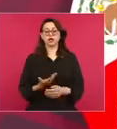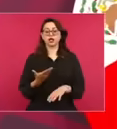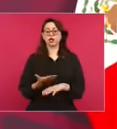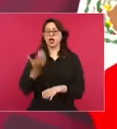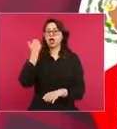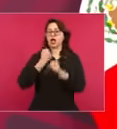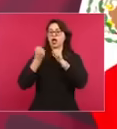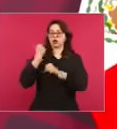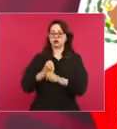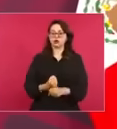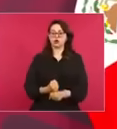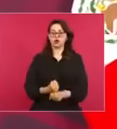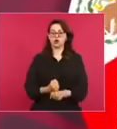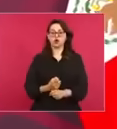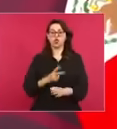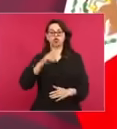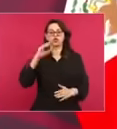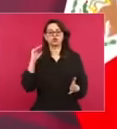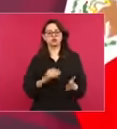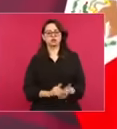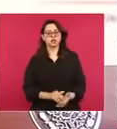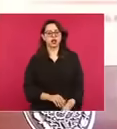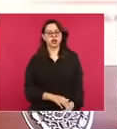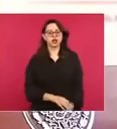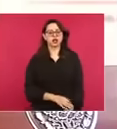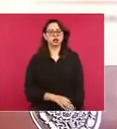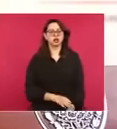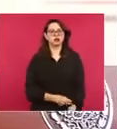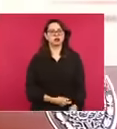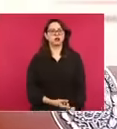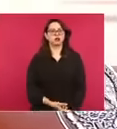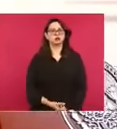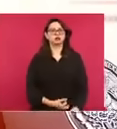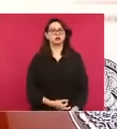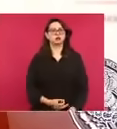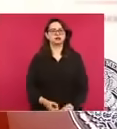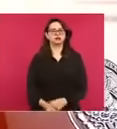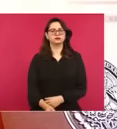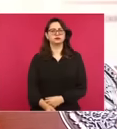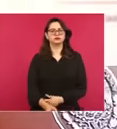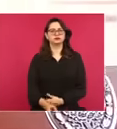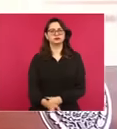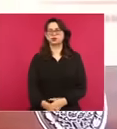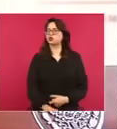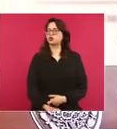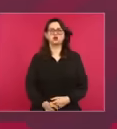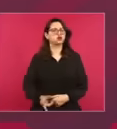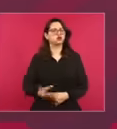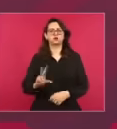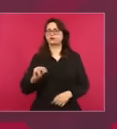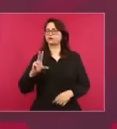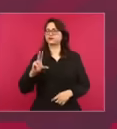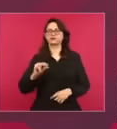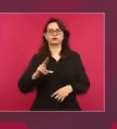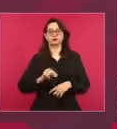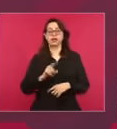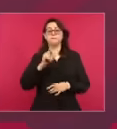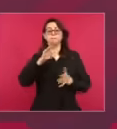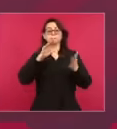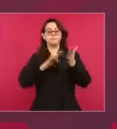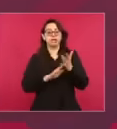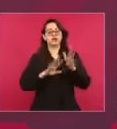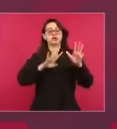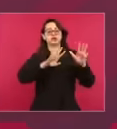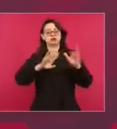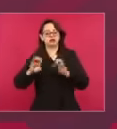realidad su objetivo, pero tal parece que quiere que se vuelvan a hacer las encuestas para quedar en sexto lugar, donde la gente